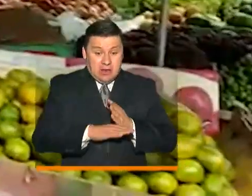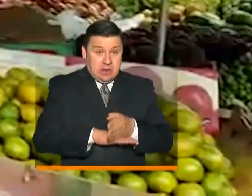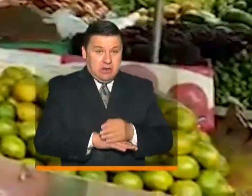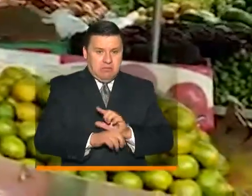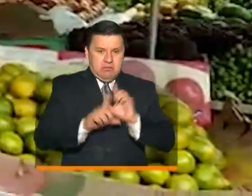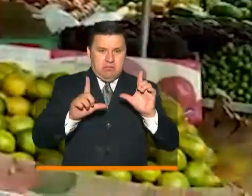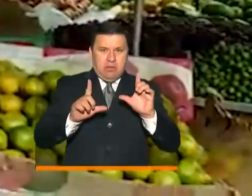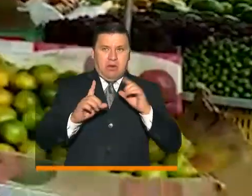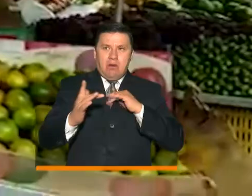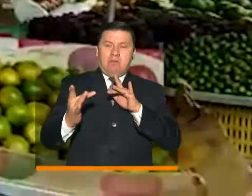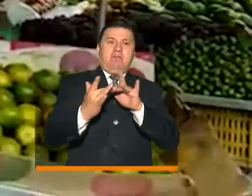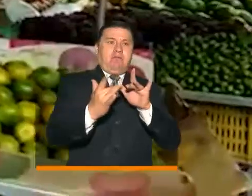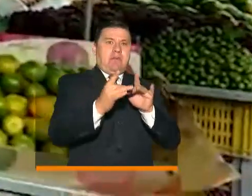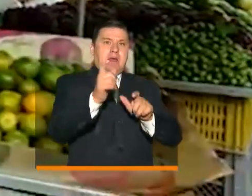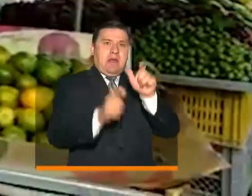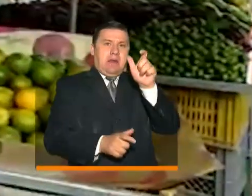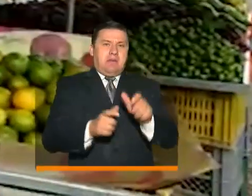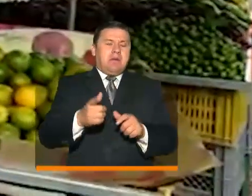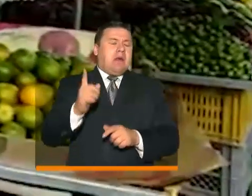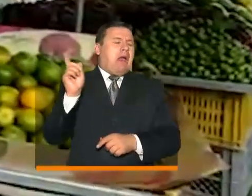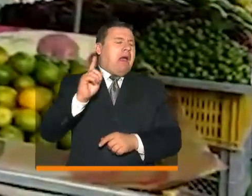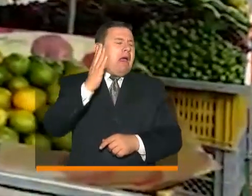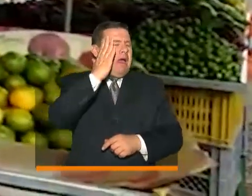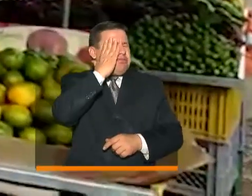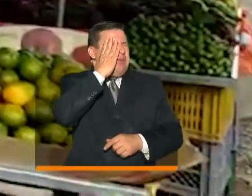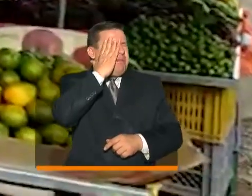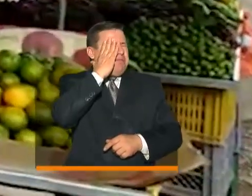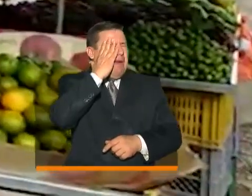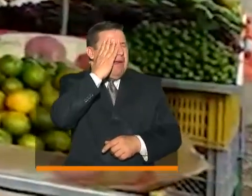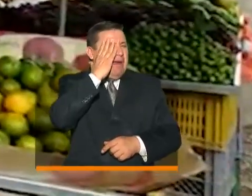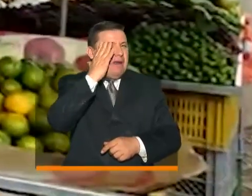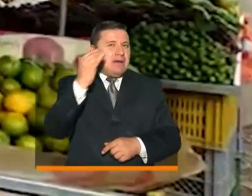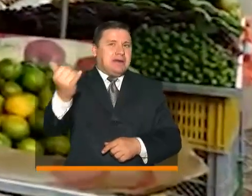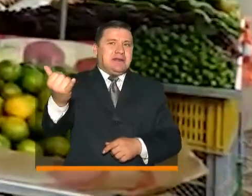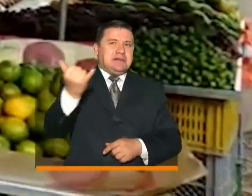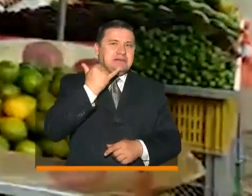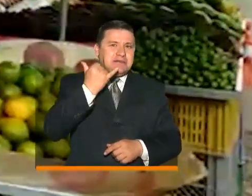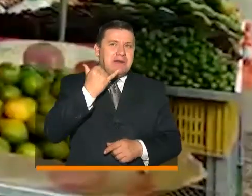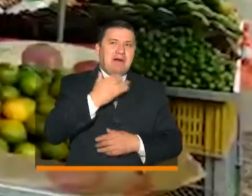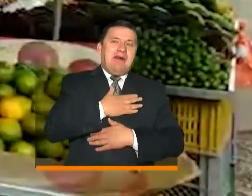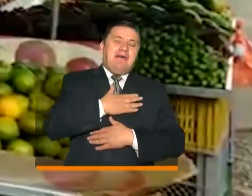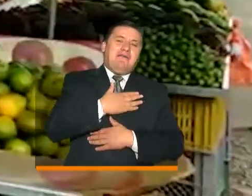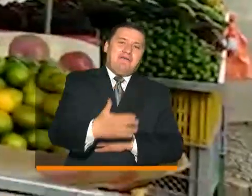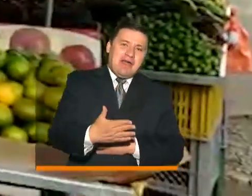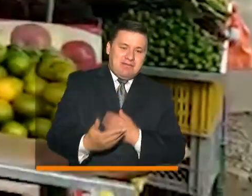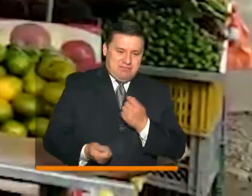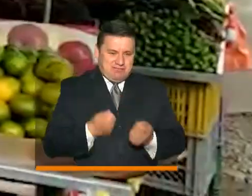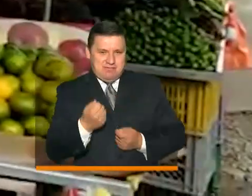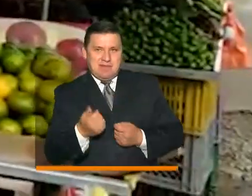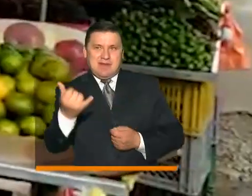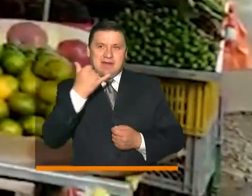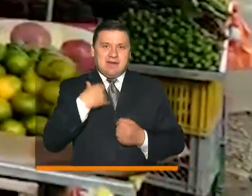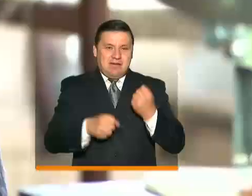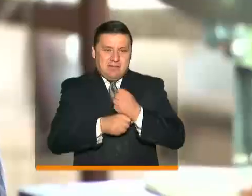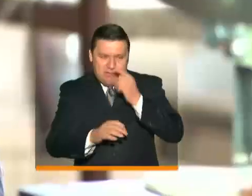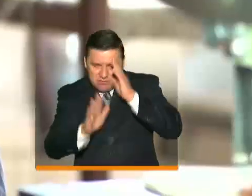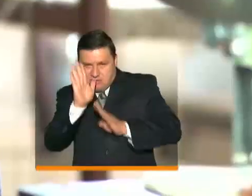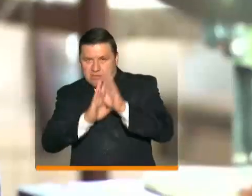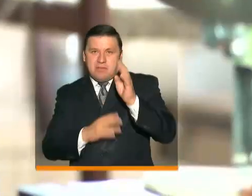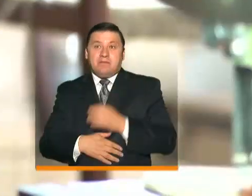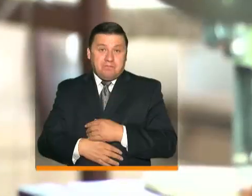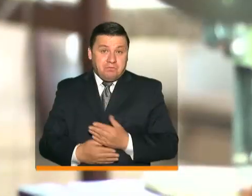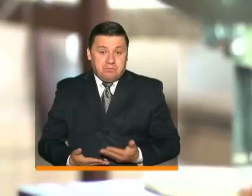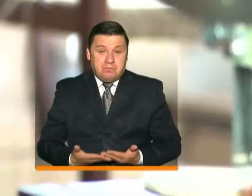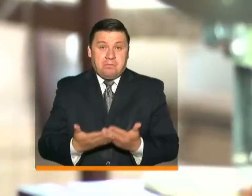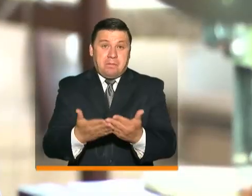de volverme a conectar con personas que hacía años no veía, personas que lo llaman a uno hasta para felicitarlo para el emprendimiento. Están